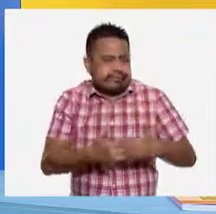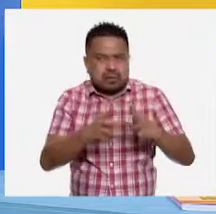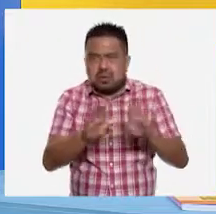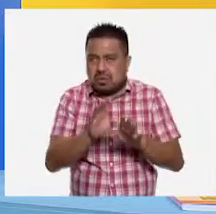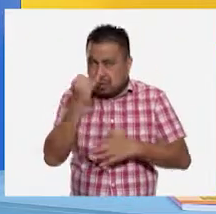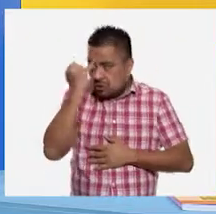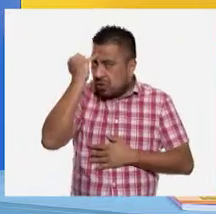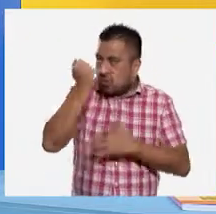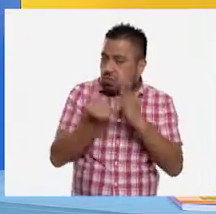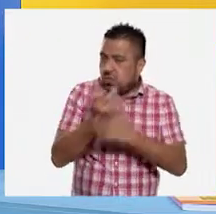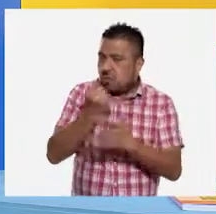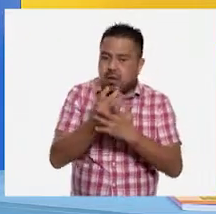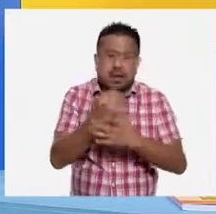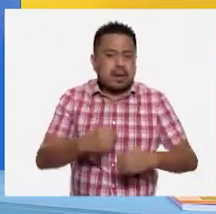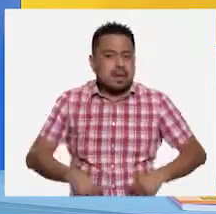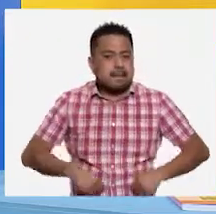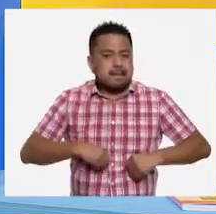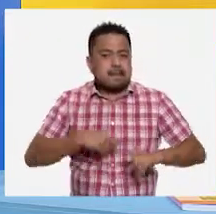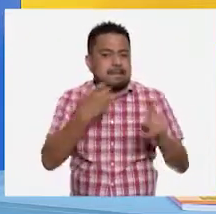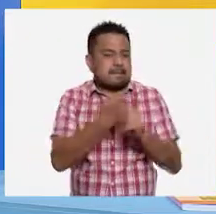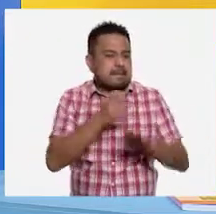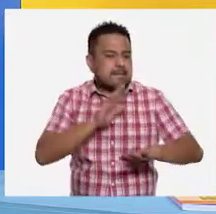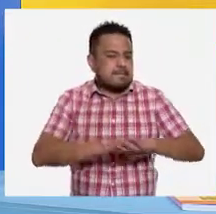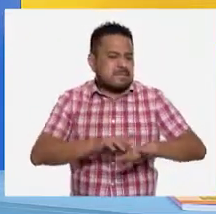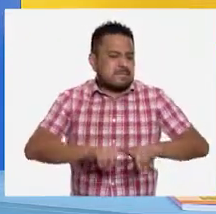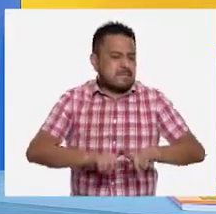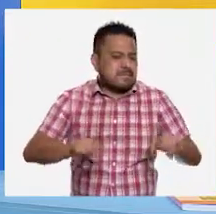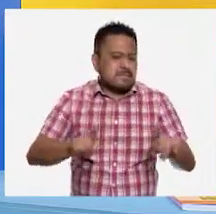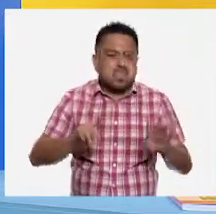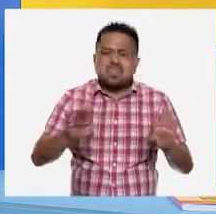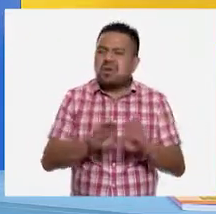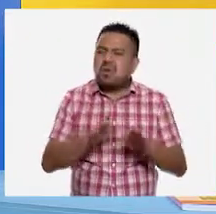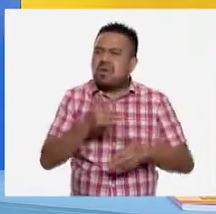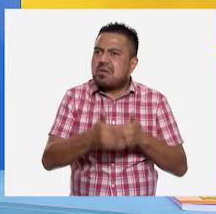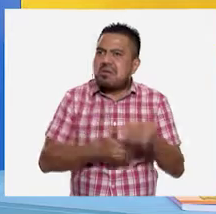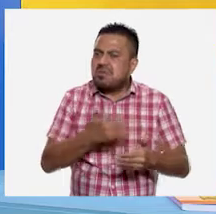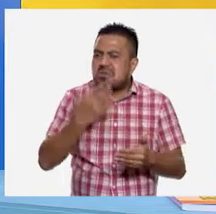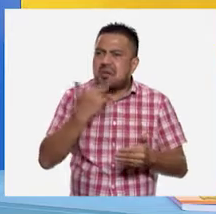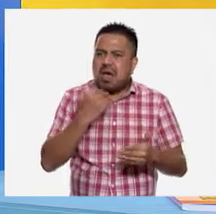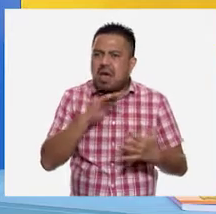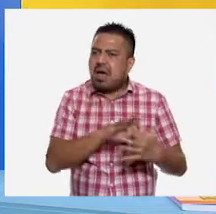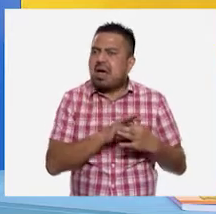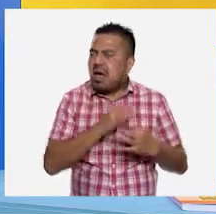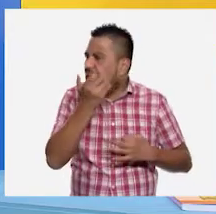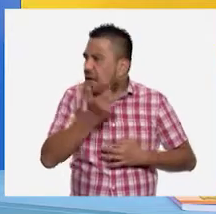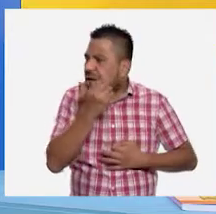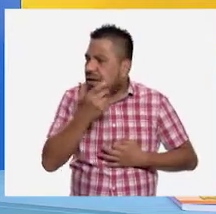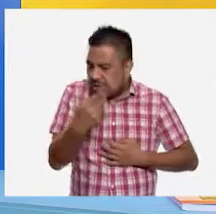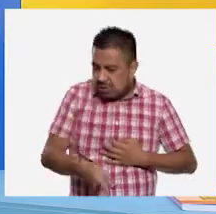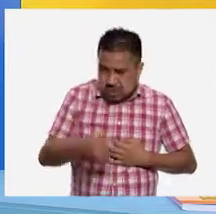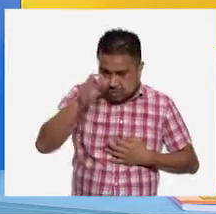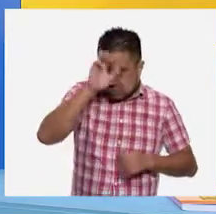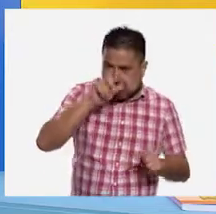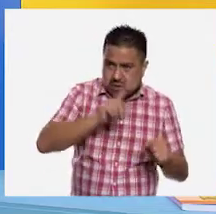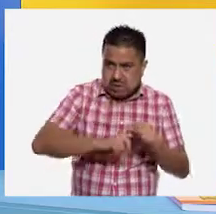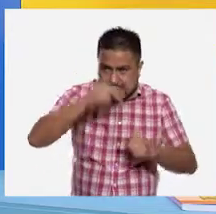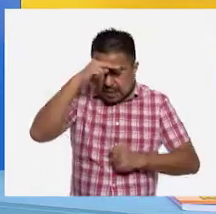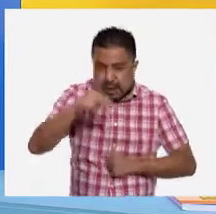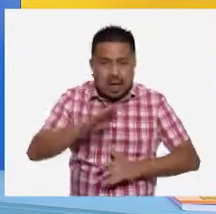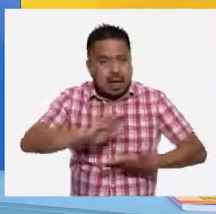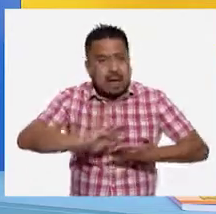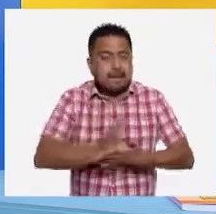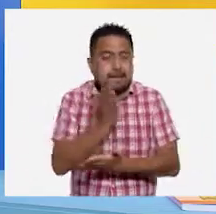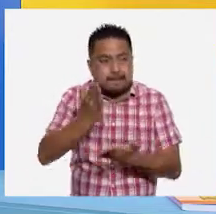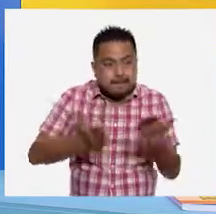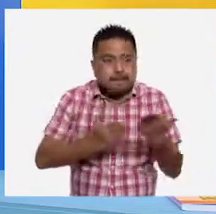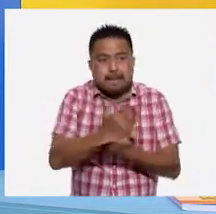formas de pensar y de vivir que eran muy distintas y no comulgaban totalmente con las tradiciones. Además, el acceso a